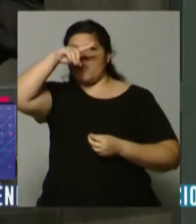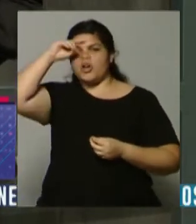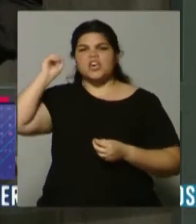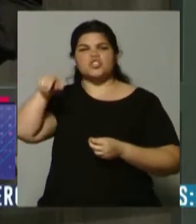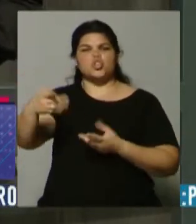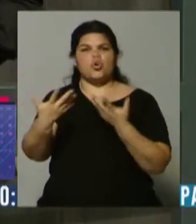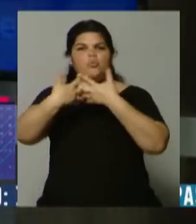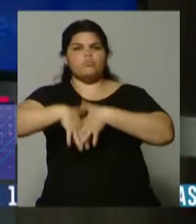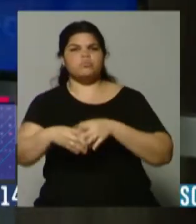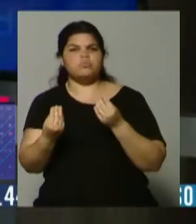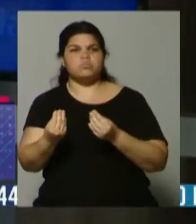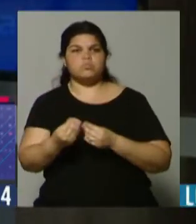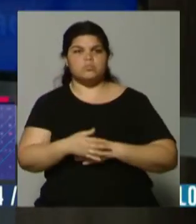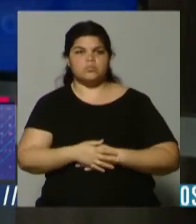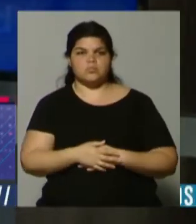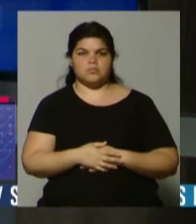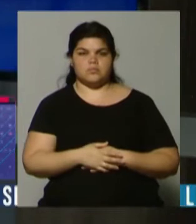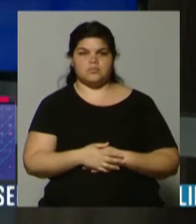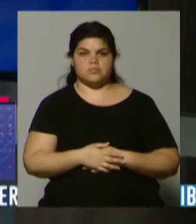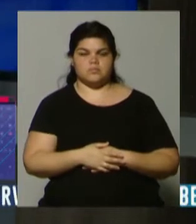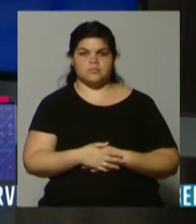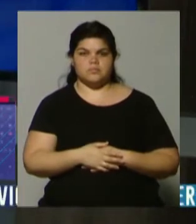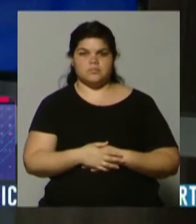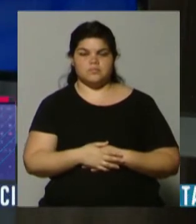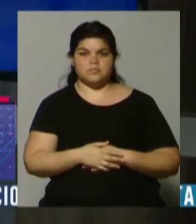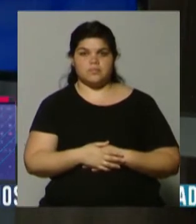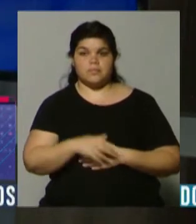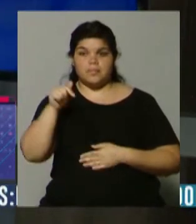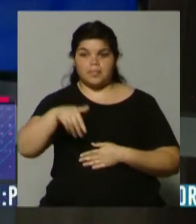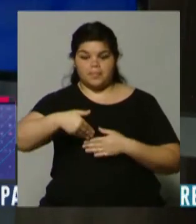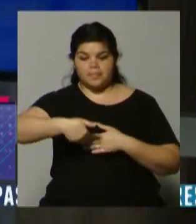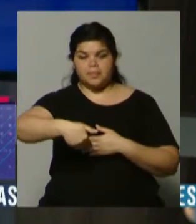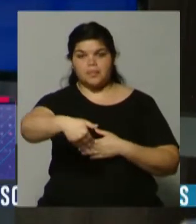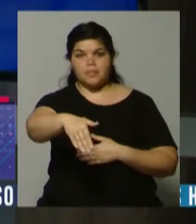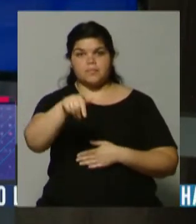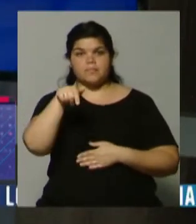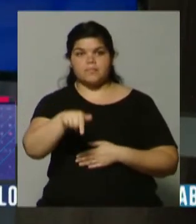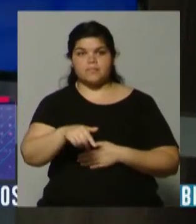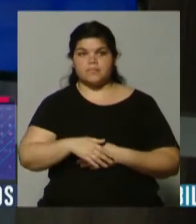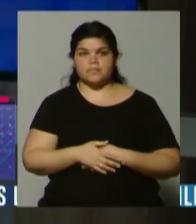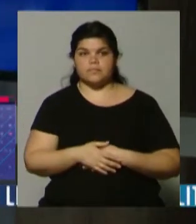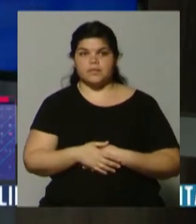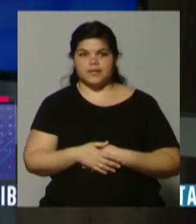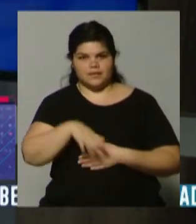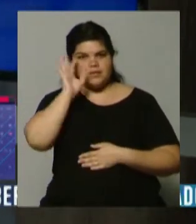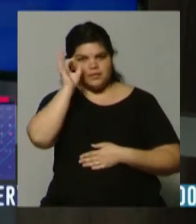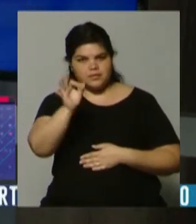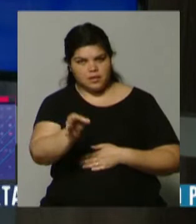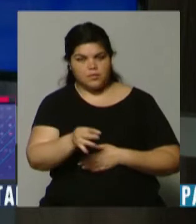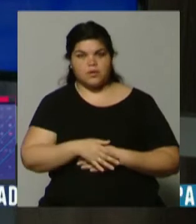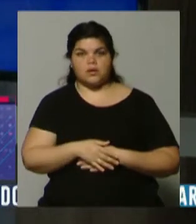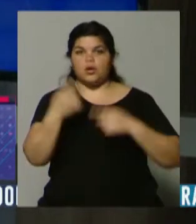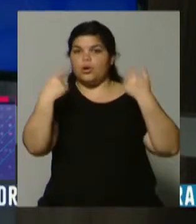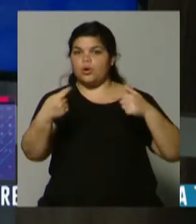relación? Bueno, sí, esa va a ser una de las preguntas centrales de aquí en adelante. Y si bien hay cierta evidencia que sugiere que hay muchos